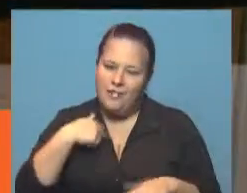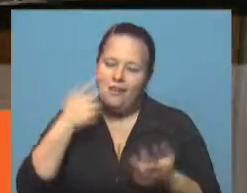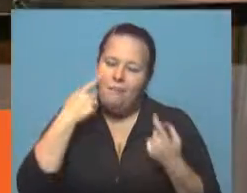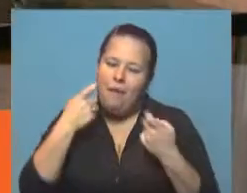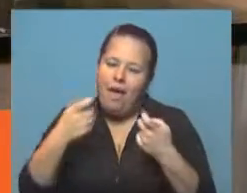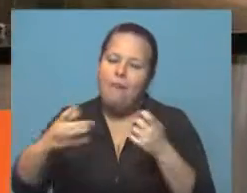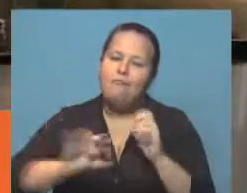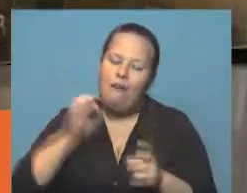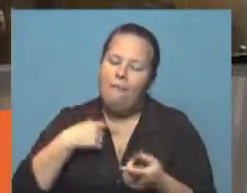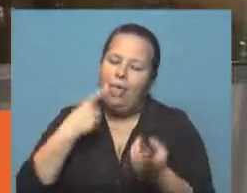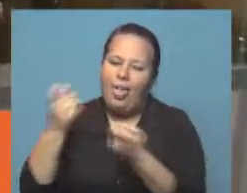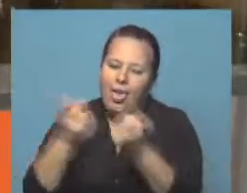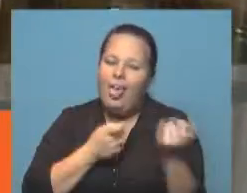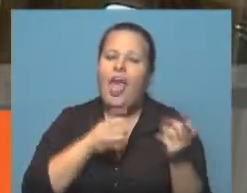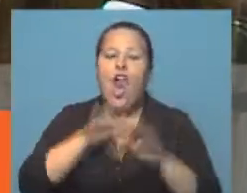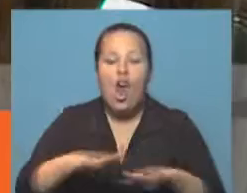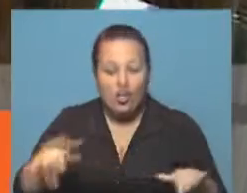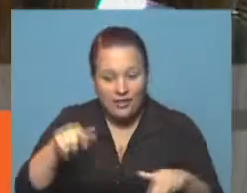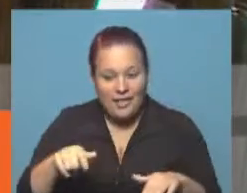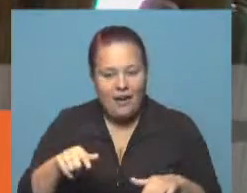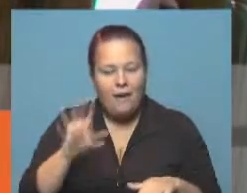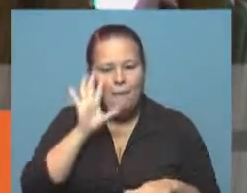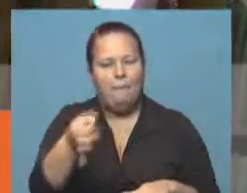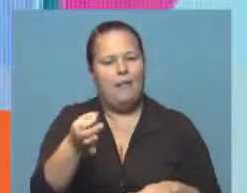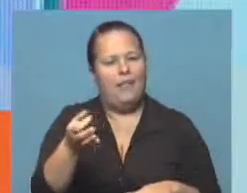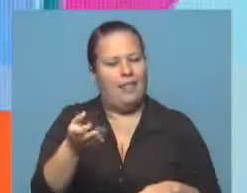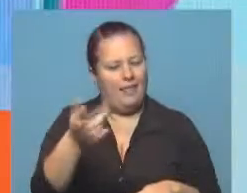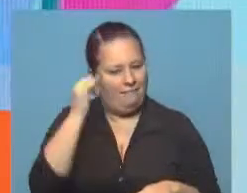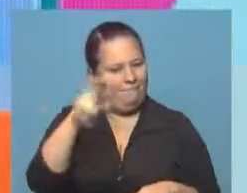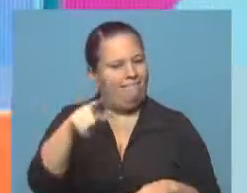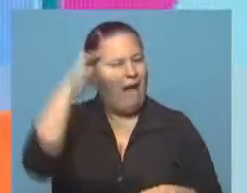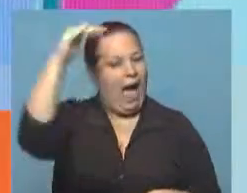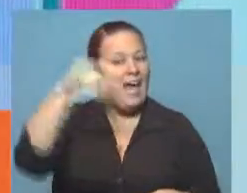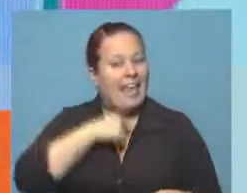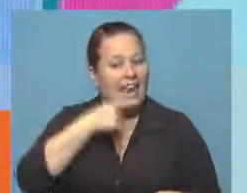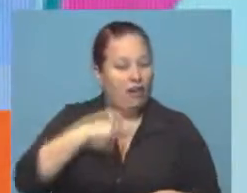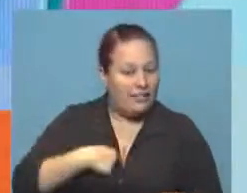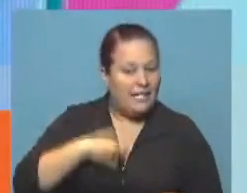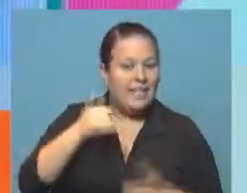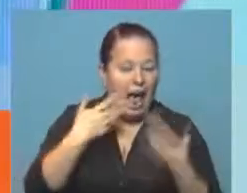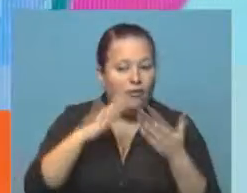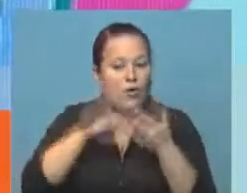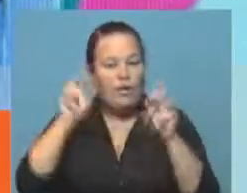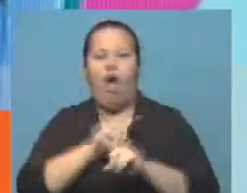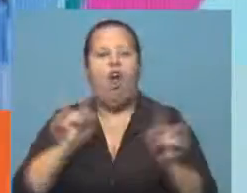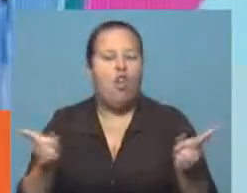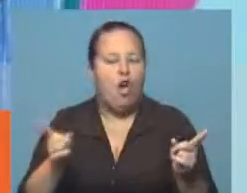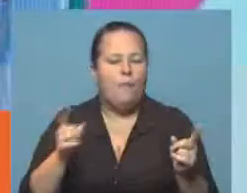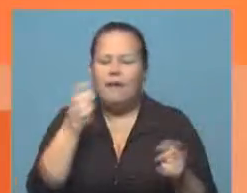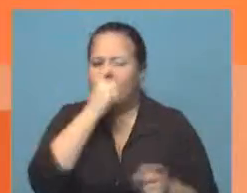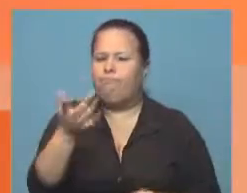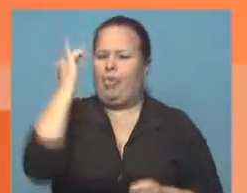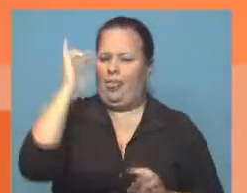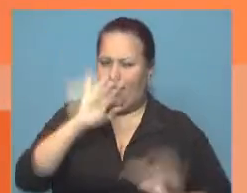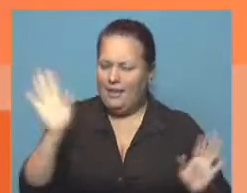con mis años, los chicos perciben rápidamente si el adulto quiere contestar y quiere hablar del tema o no. Pero